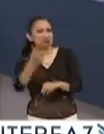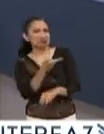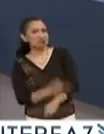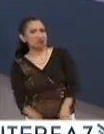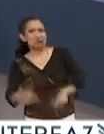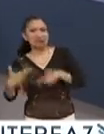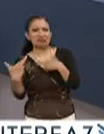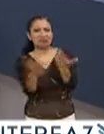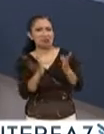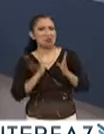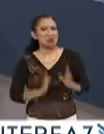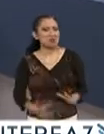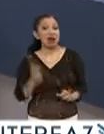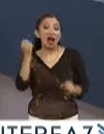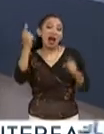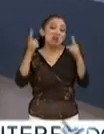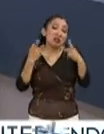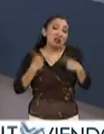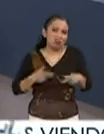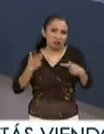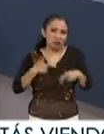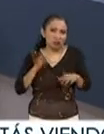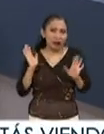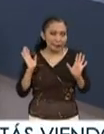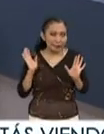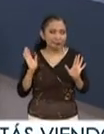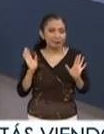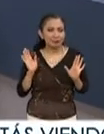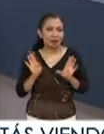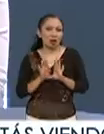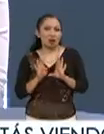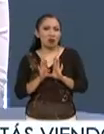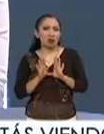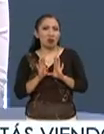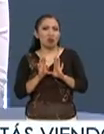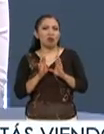donación de órganos, porque las personas que están, o más